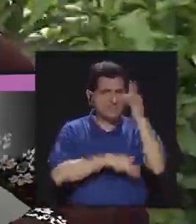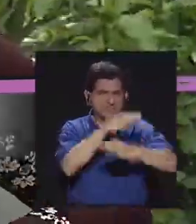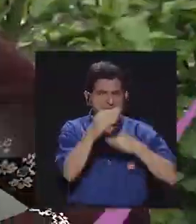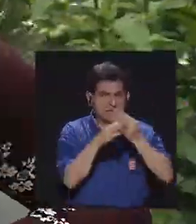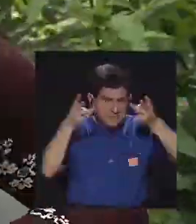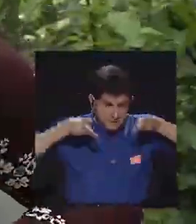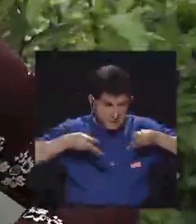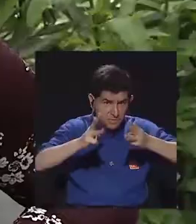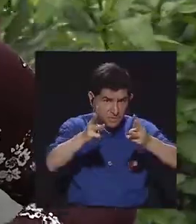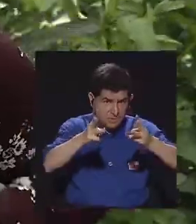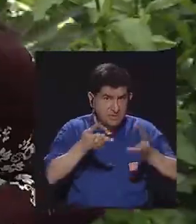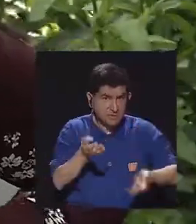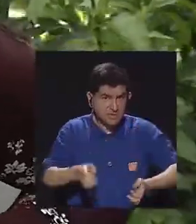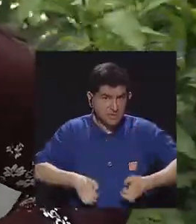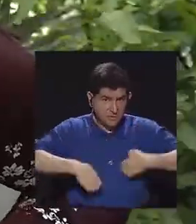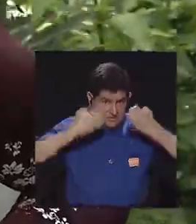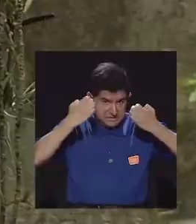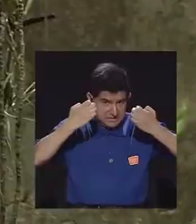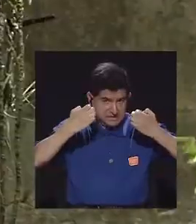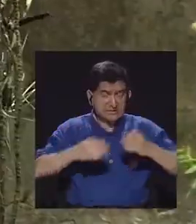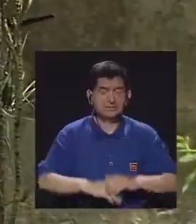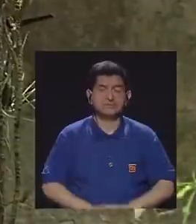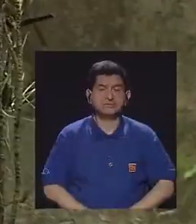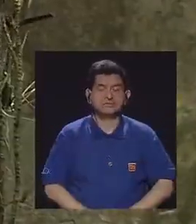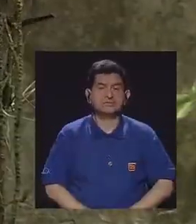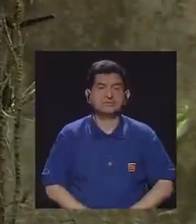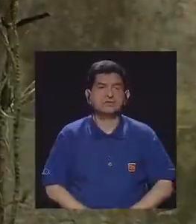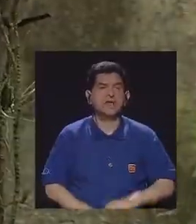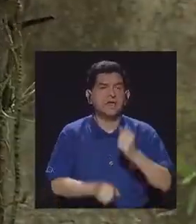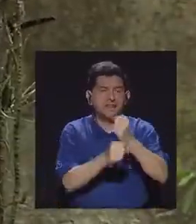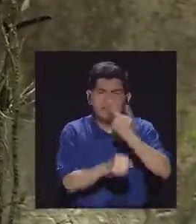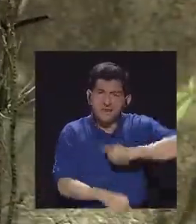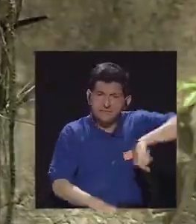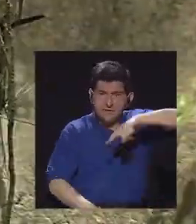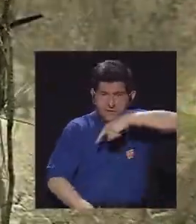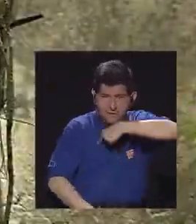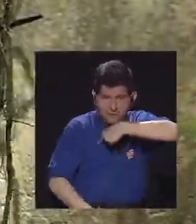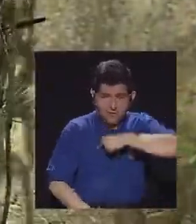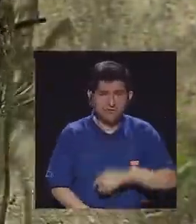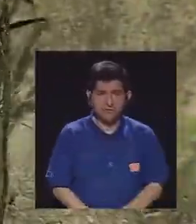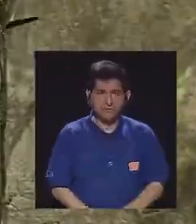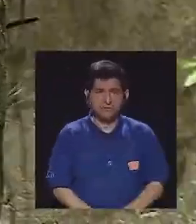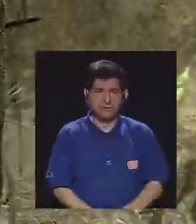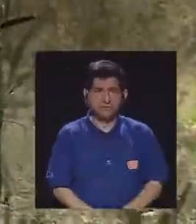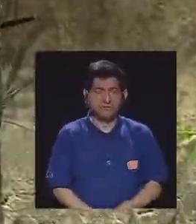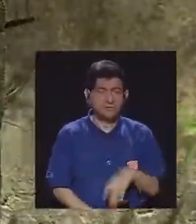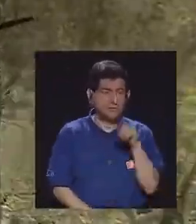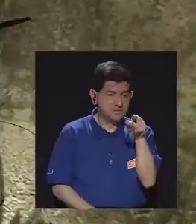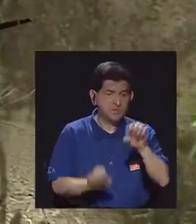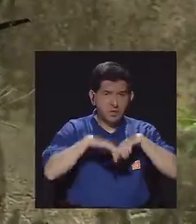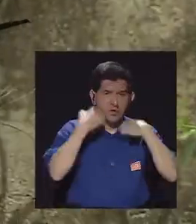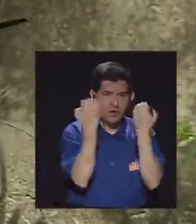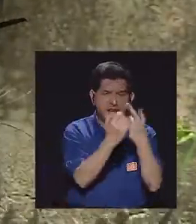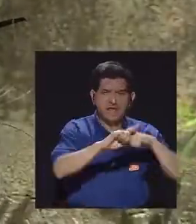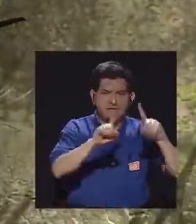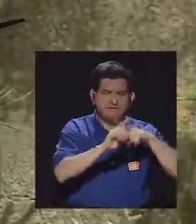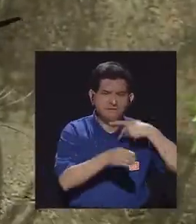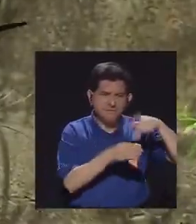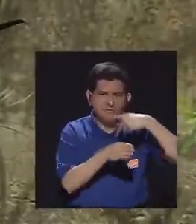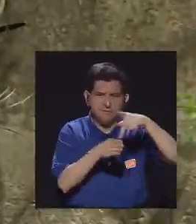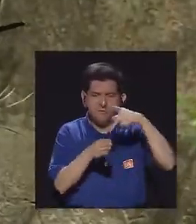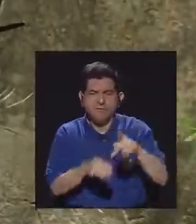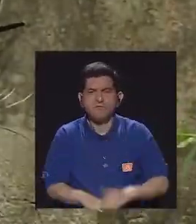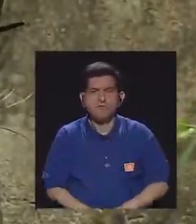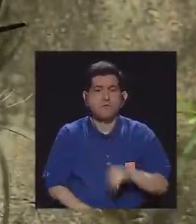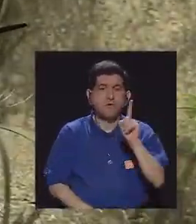de metodología o seguimiento? Bueno, dentro del trabajo que tenemos con ese equipo interdisciplinario